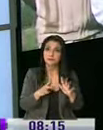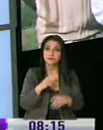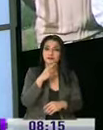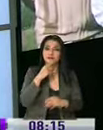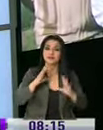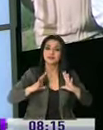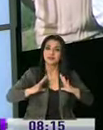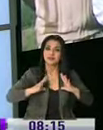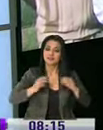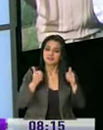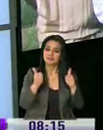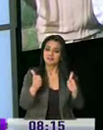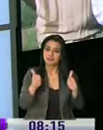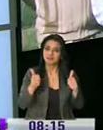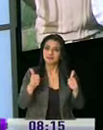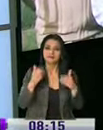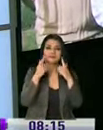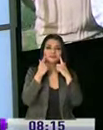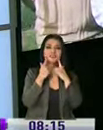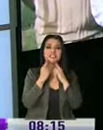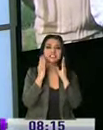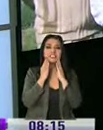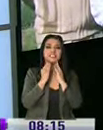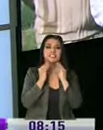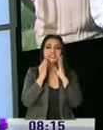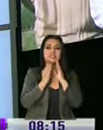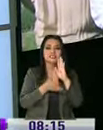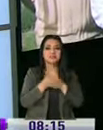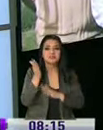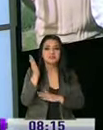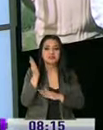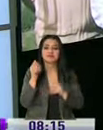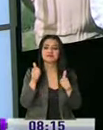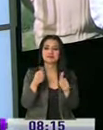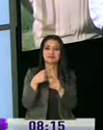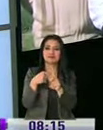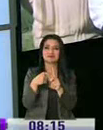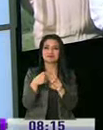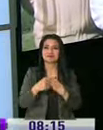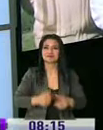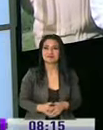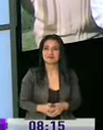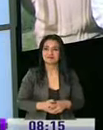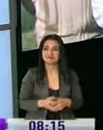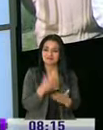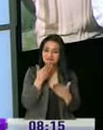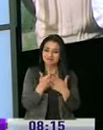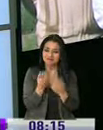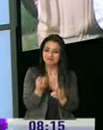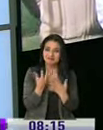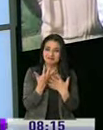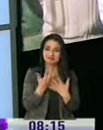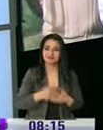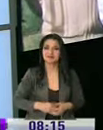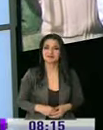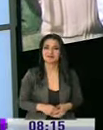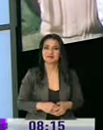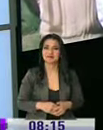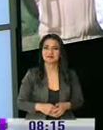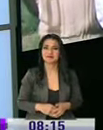veo rozagante, morenita, lo cual quiere decir que las energías están arriba. Adelante, Andreita, cuéntanos un poco.